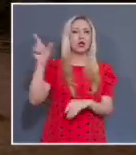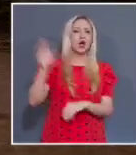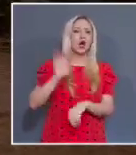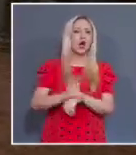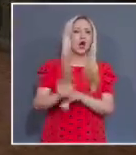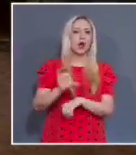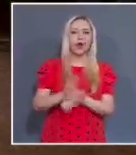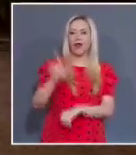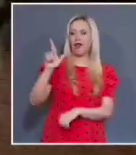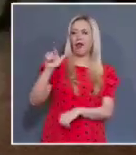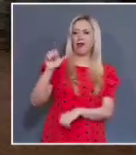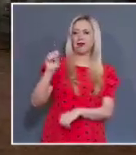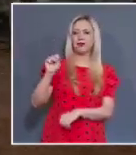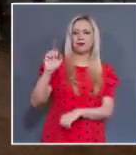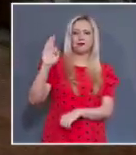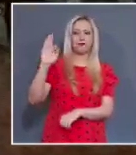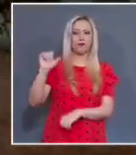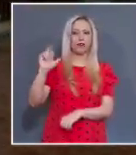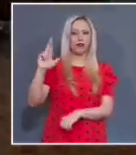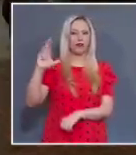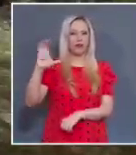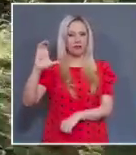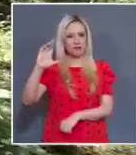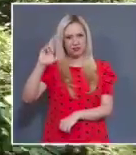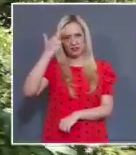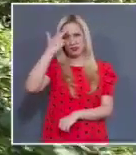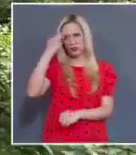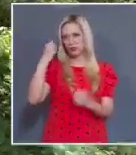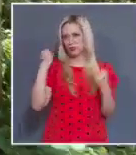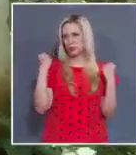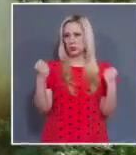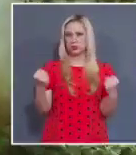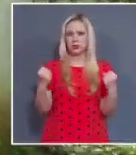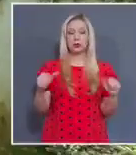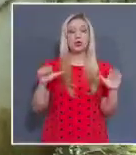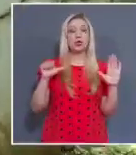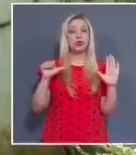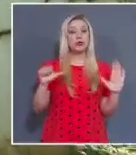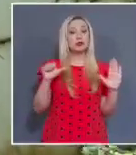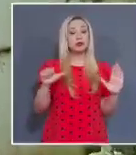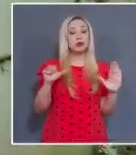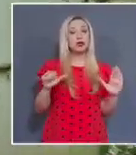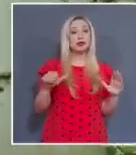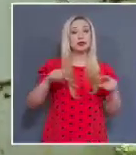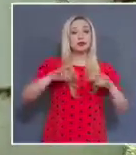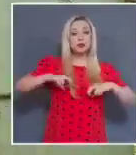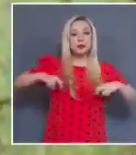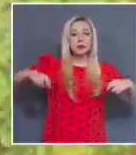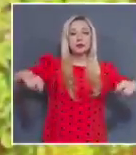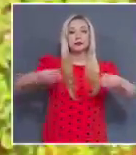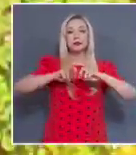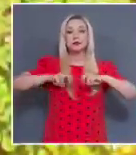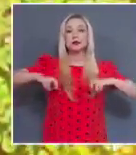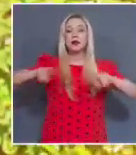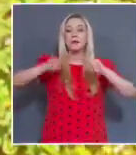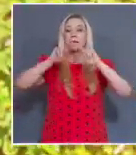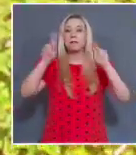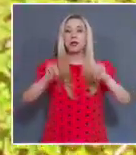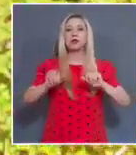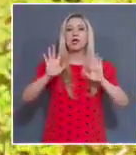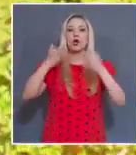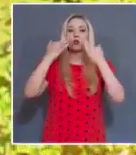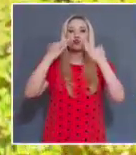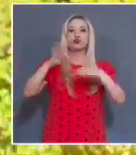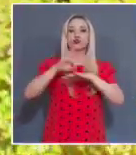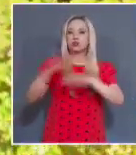del Estado para resarcir el daño, al crear 16 curules de paz encargadas de recabar testimonios de los que en carne